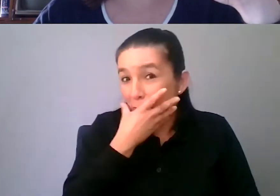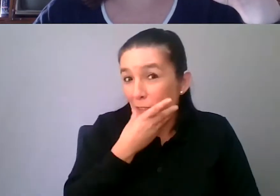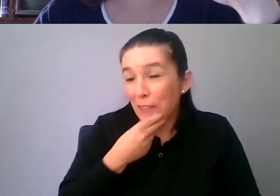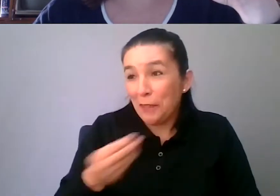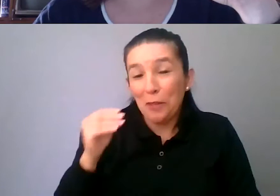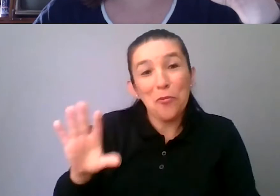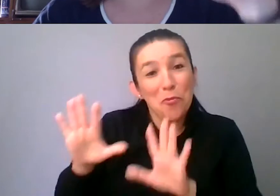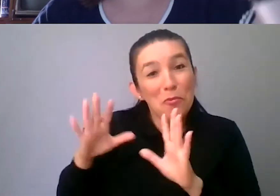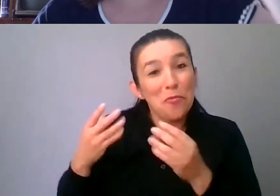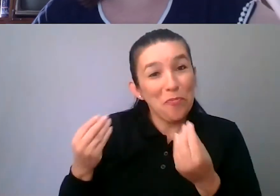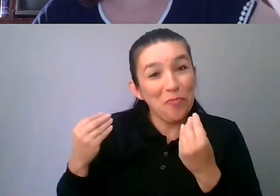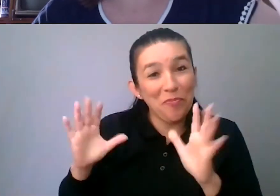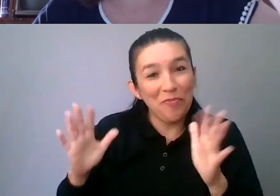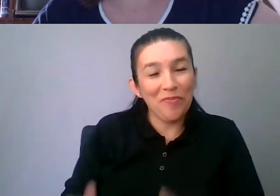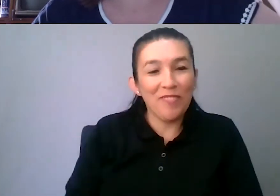bonita.